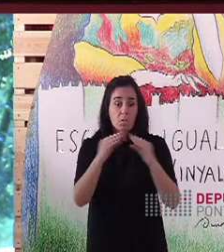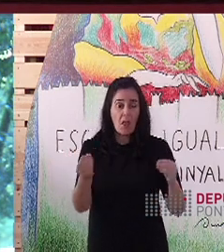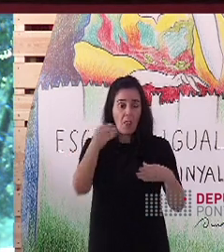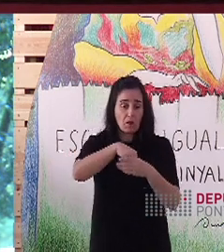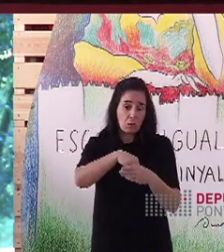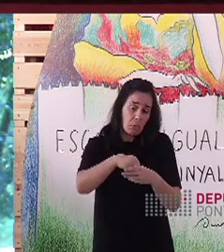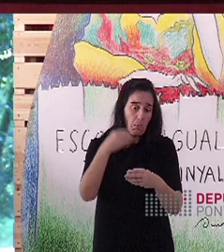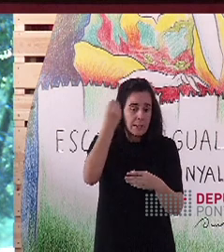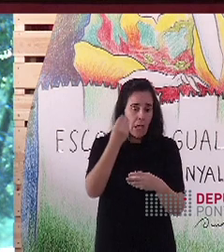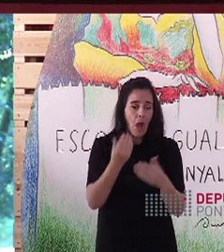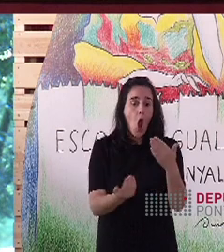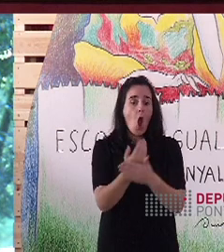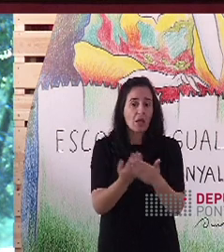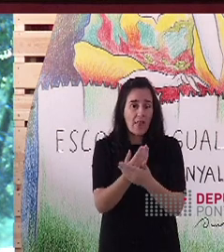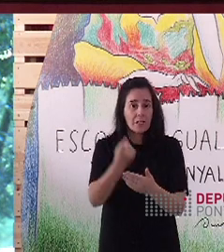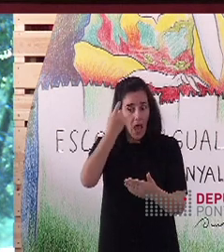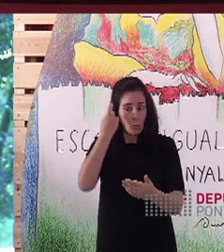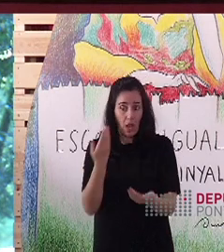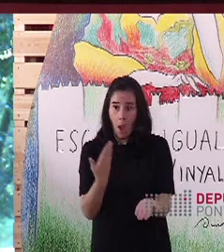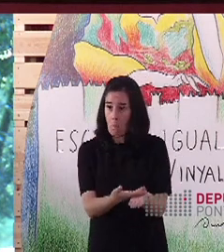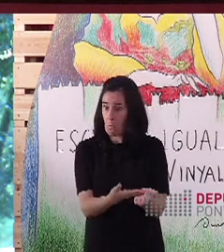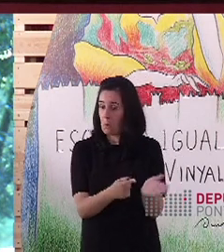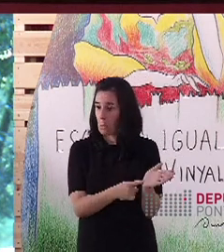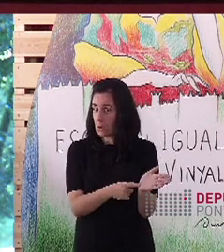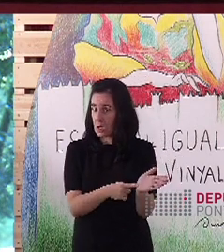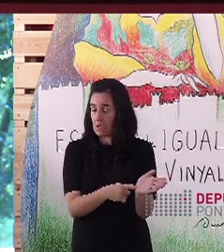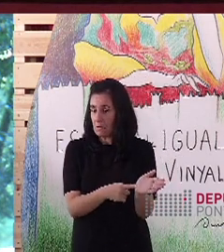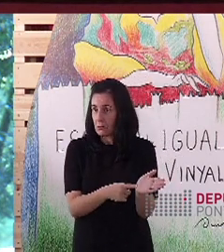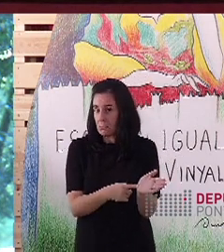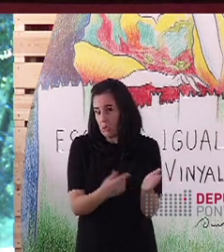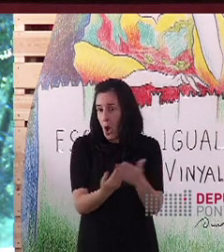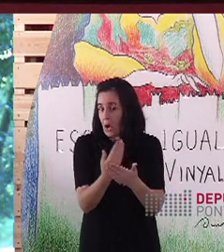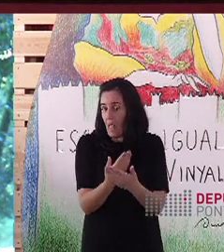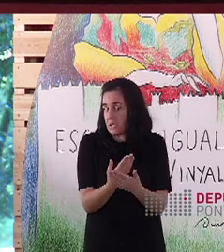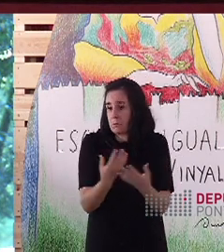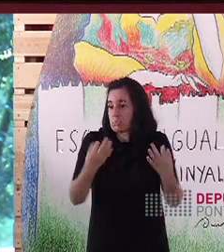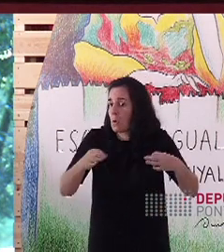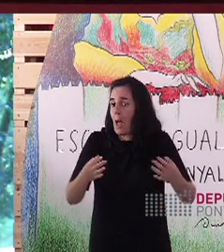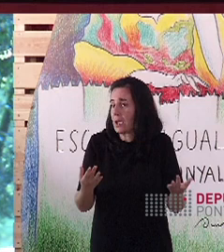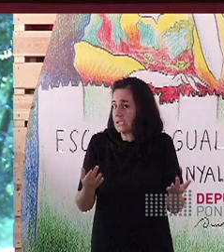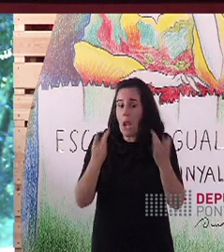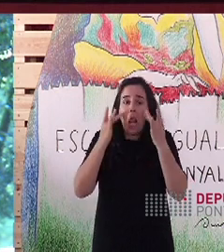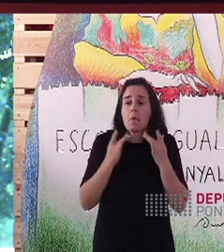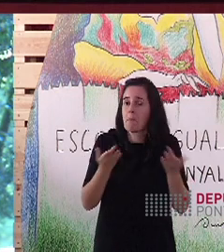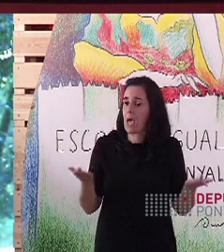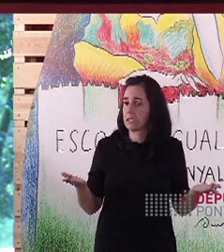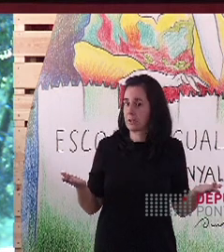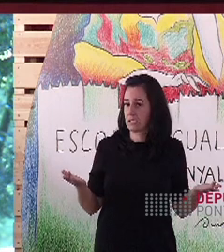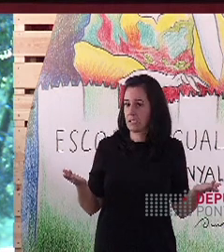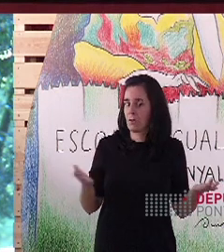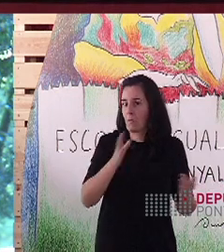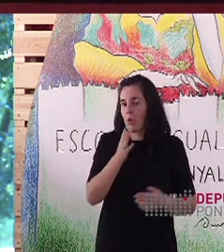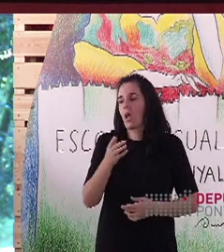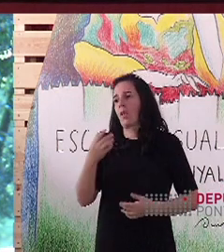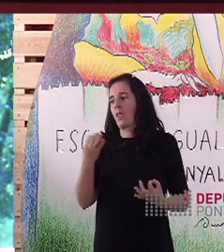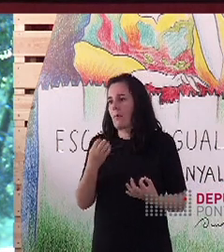unas jornadas que proponía una alumna y que iban a ser unas jornadas inocuas. Porque tú cuando vas a hacer unas jornadas no tienes que decir iba a ir